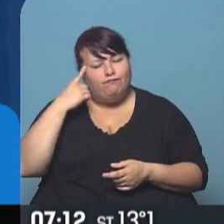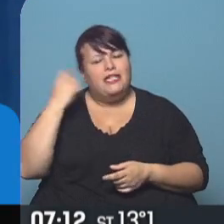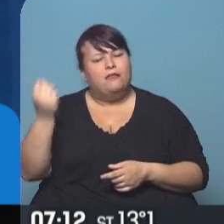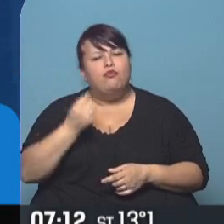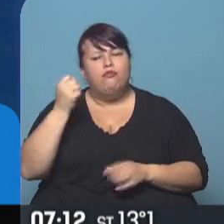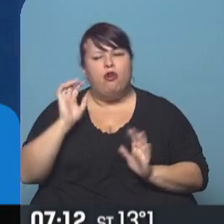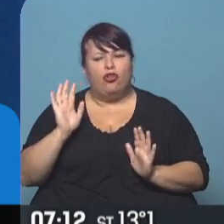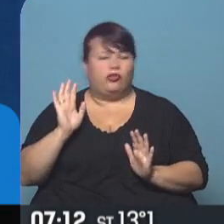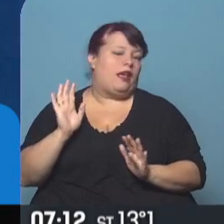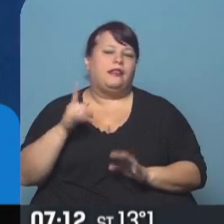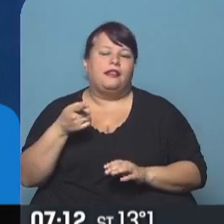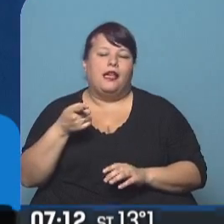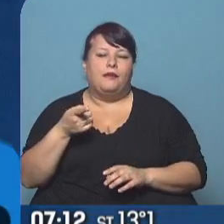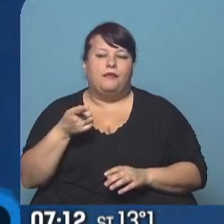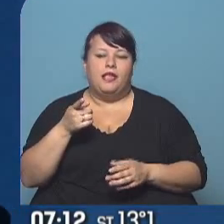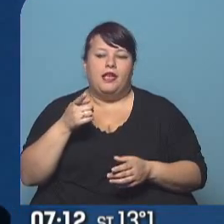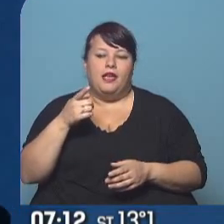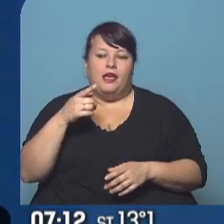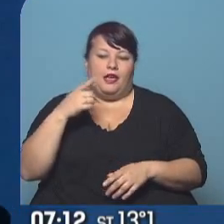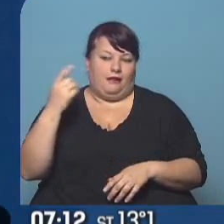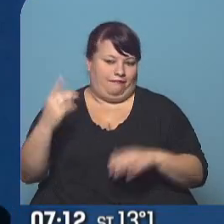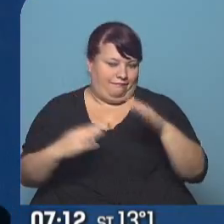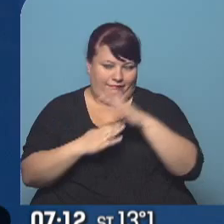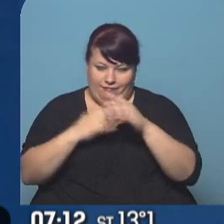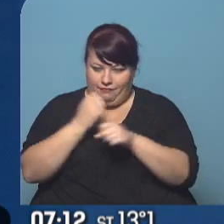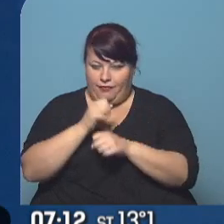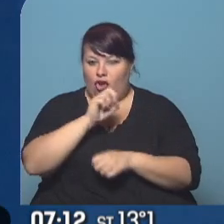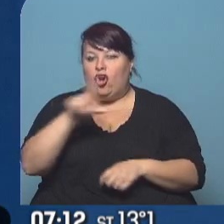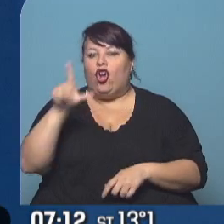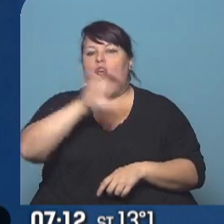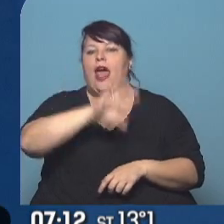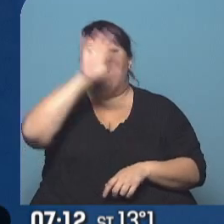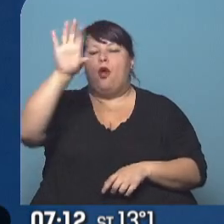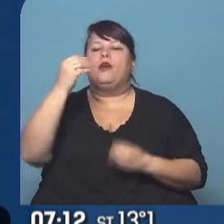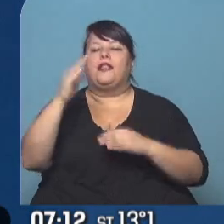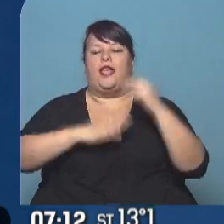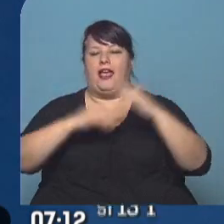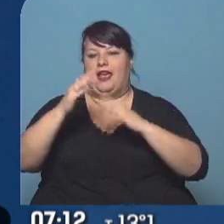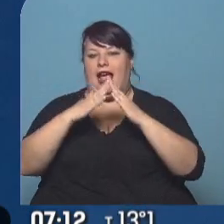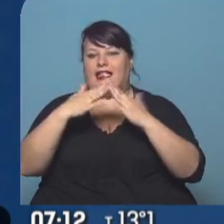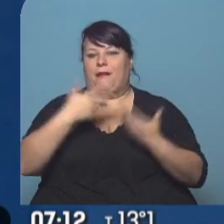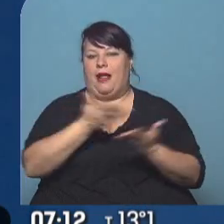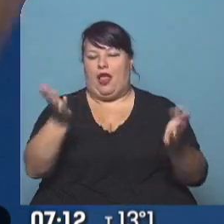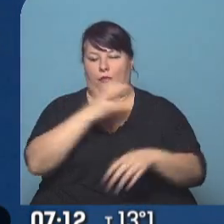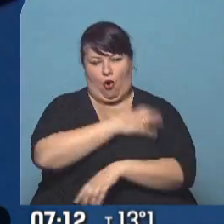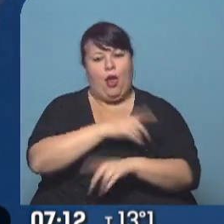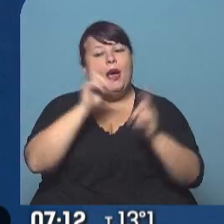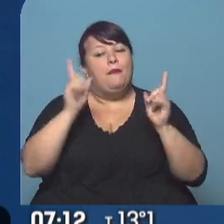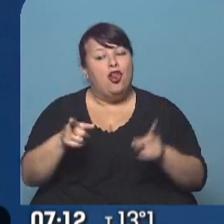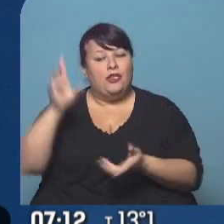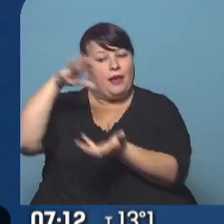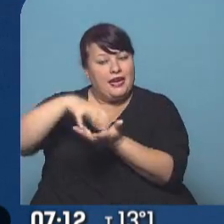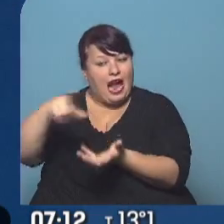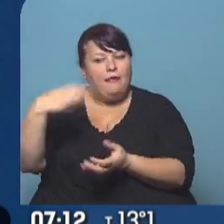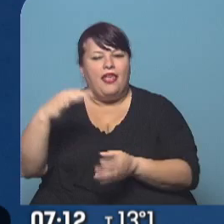importancia y fundamental rol que tienen las provincias en la construcción de estas viviendas sociales pero también hay la cámara